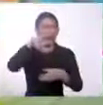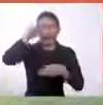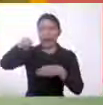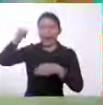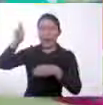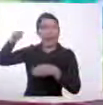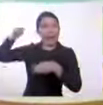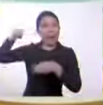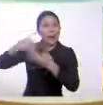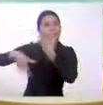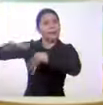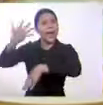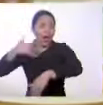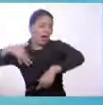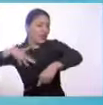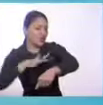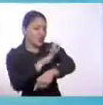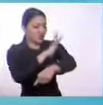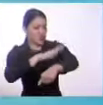la arena,